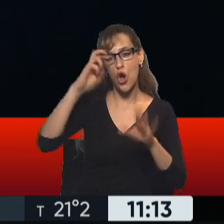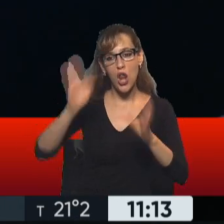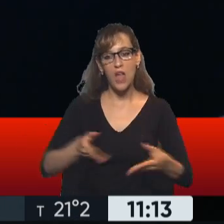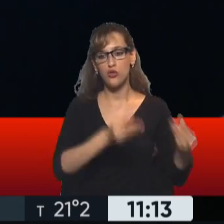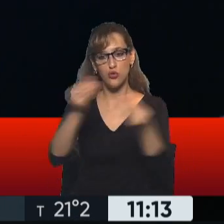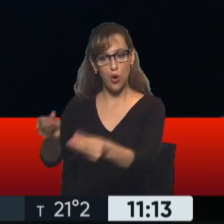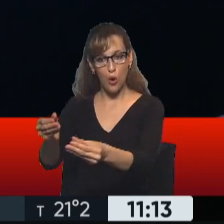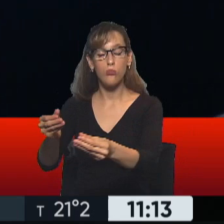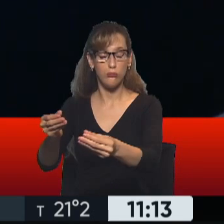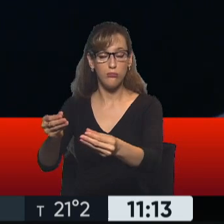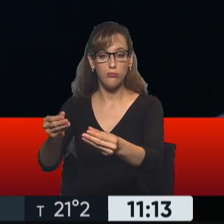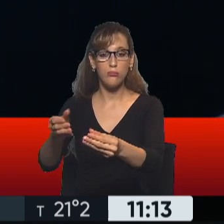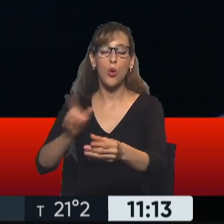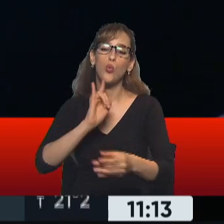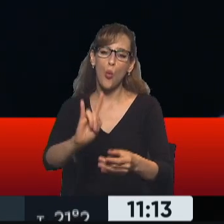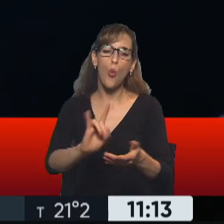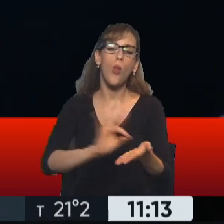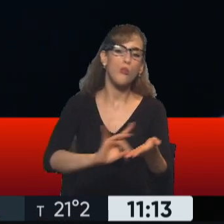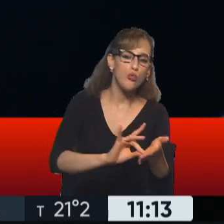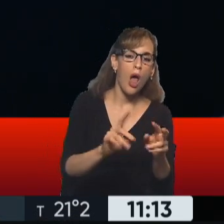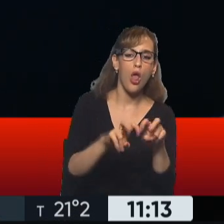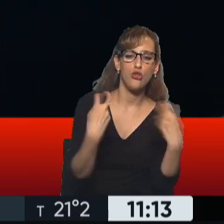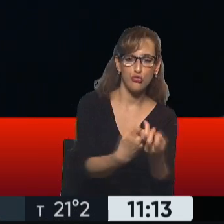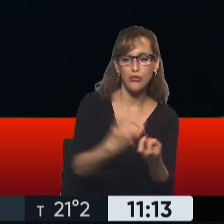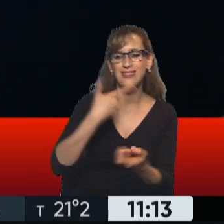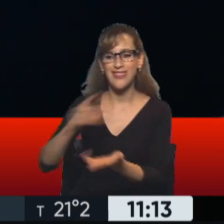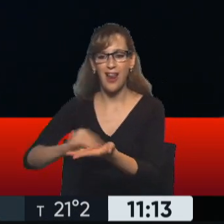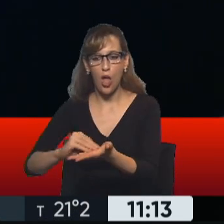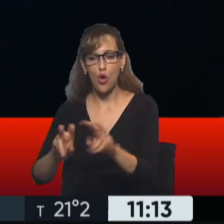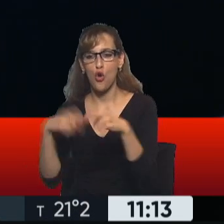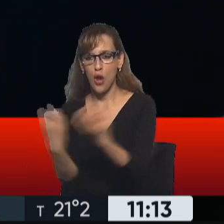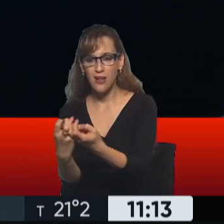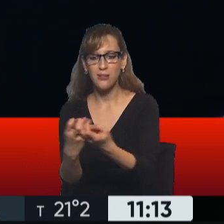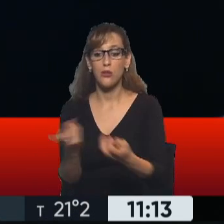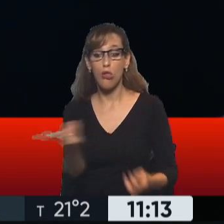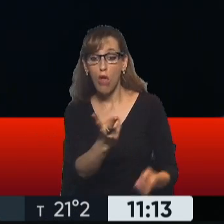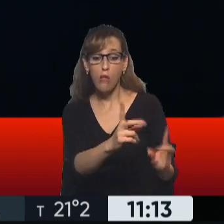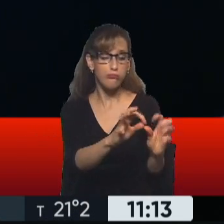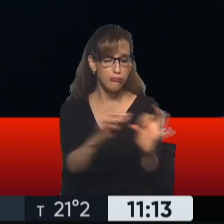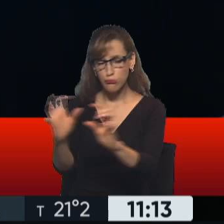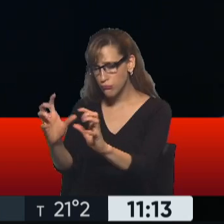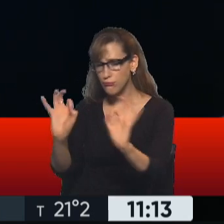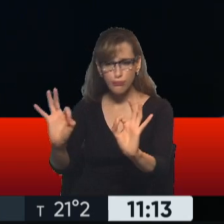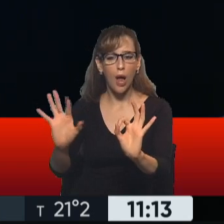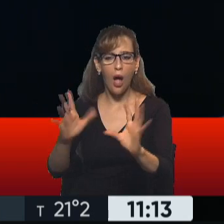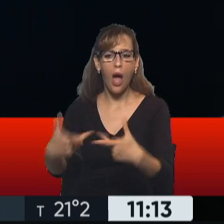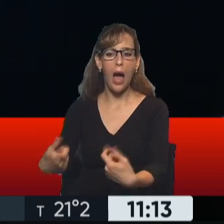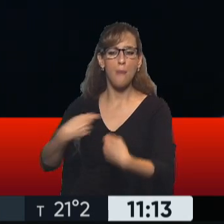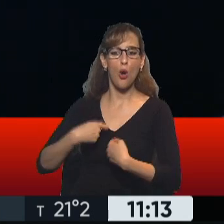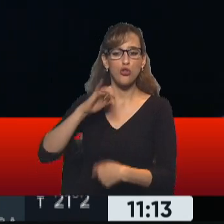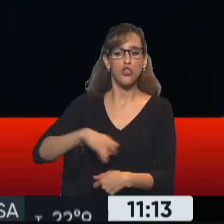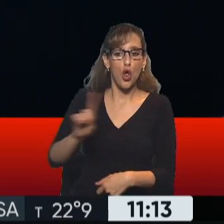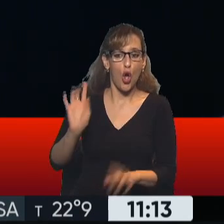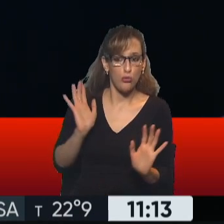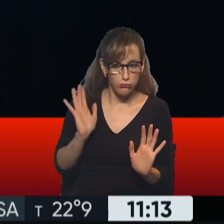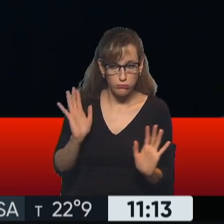obviamente, tanto en la Cámara de Diputados como el Senado definirán su apoyo o